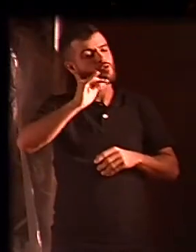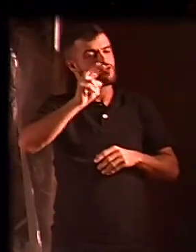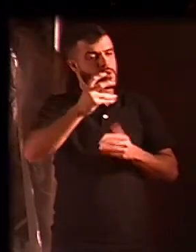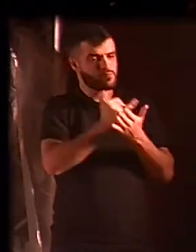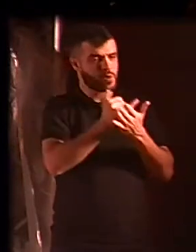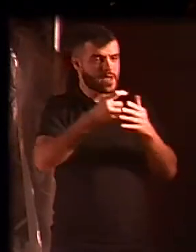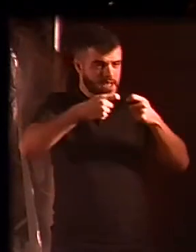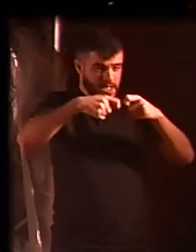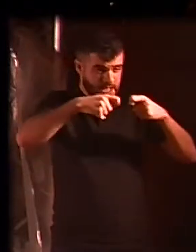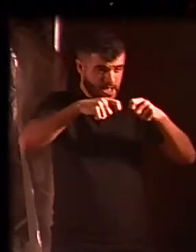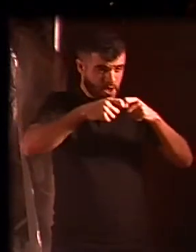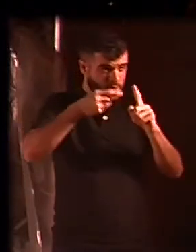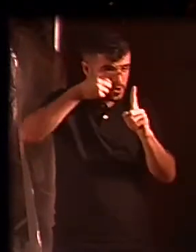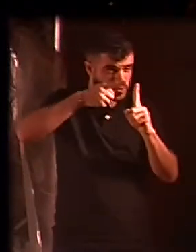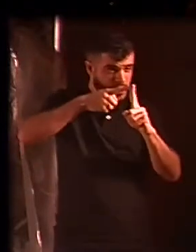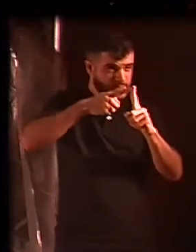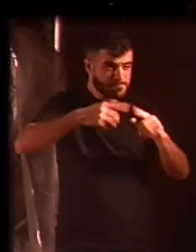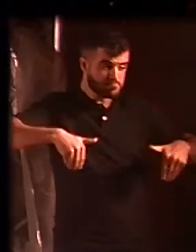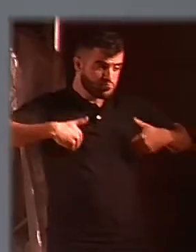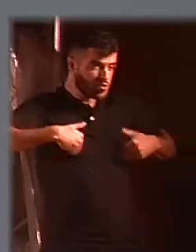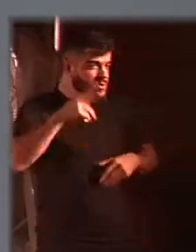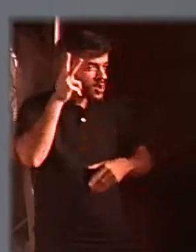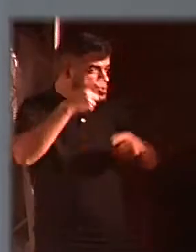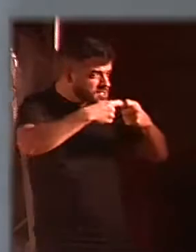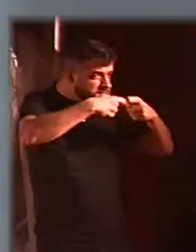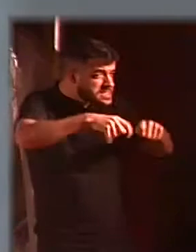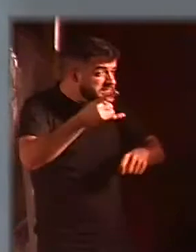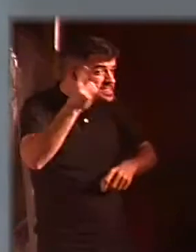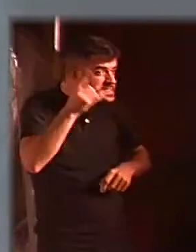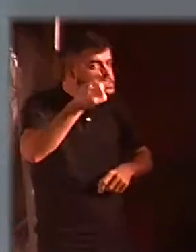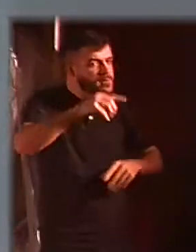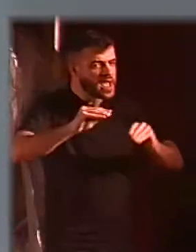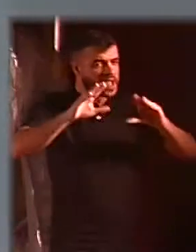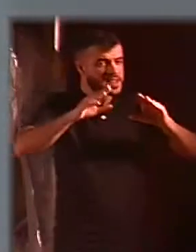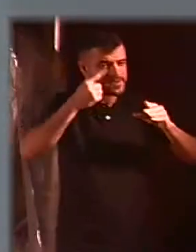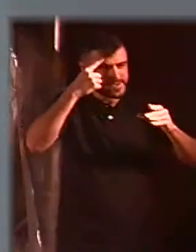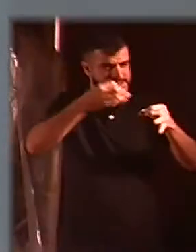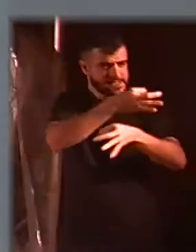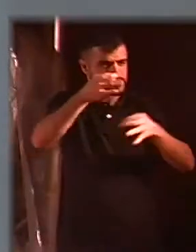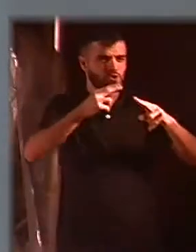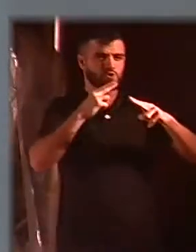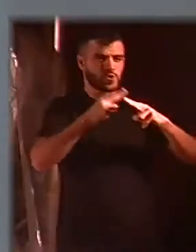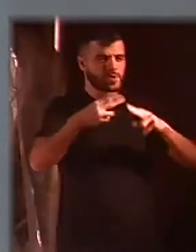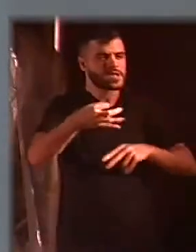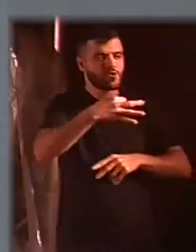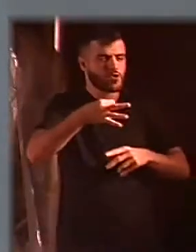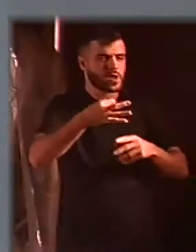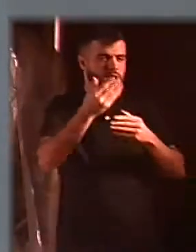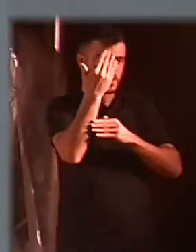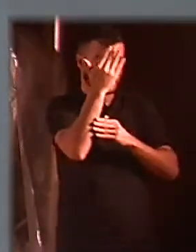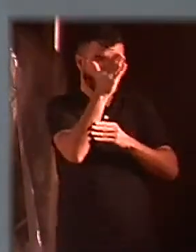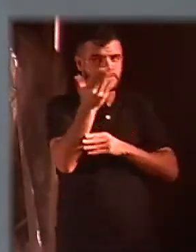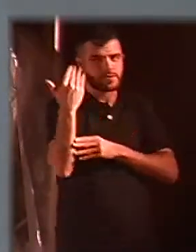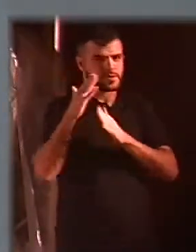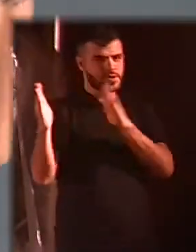cacahuetes, también se activaban al oír el cacahuete. Llamaron a estas neuronas neuronas espejo. Y por aquel entonces fue un auténtico